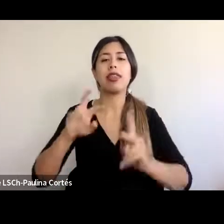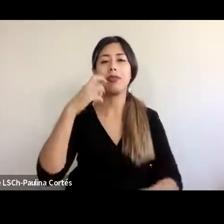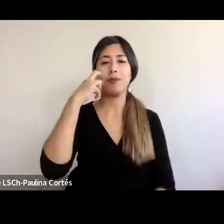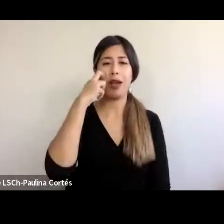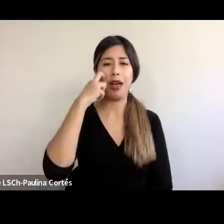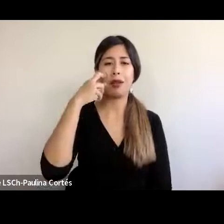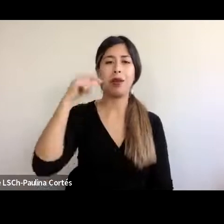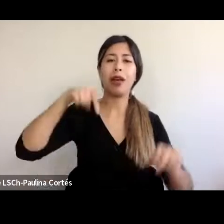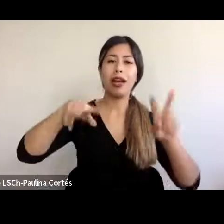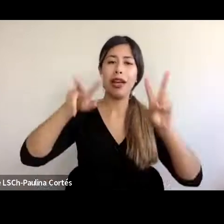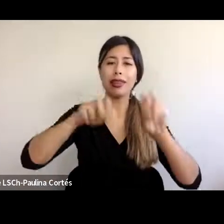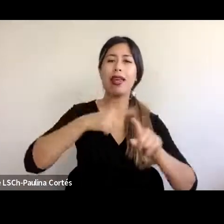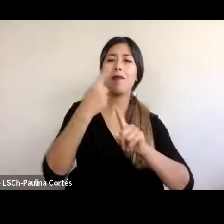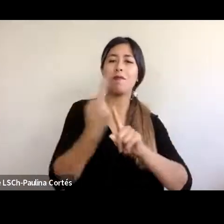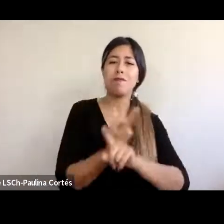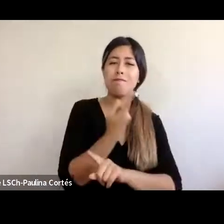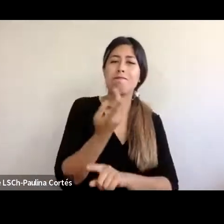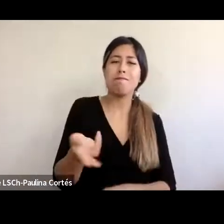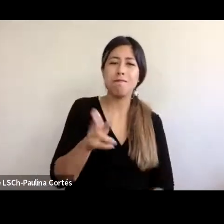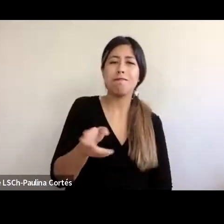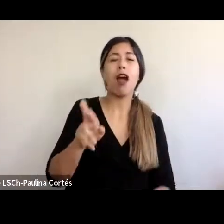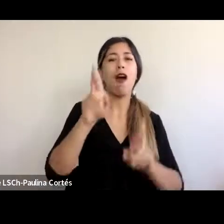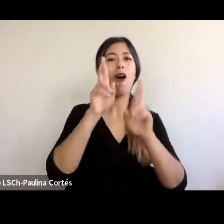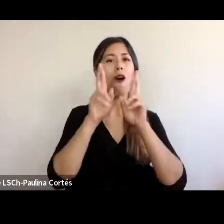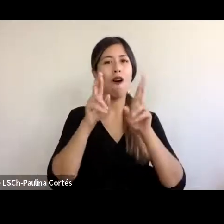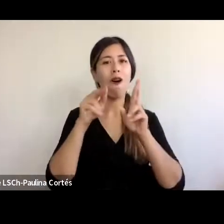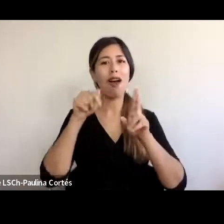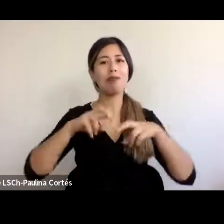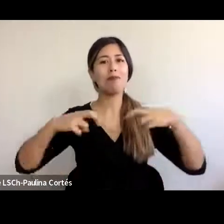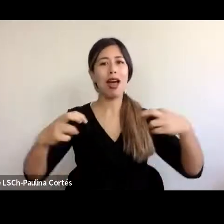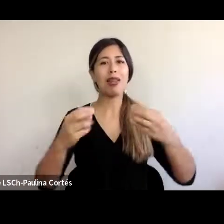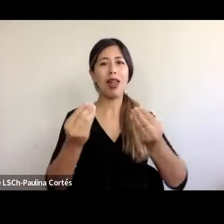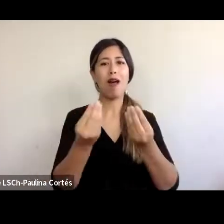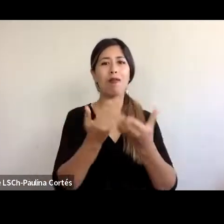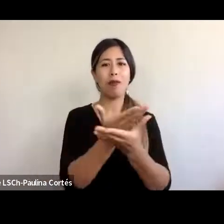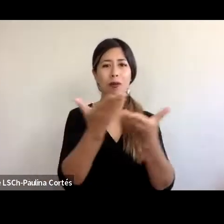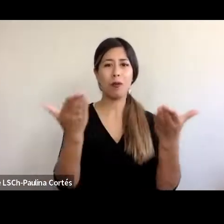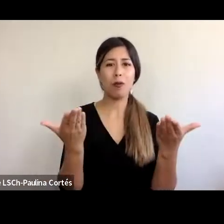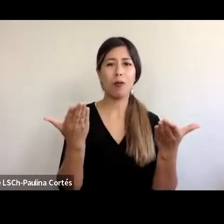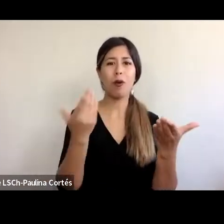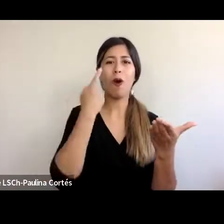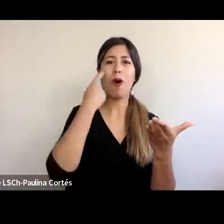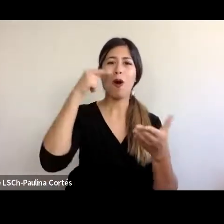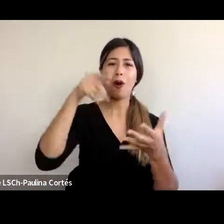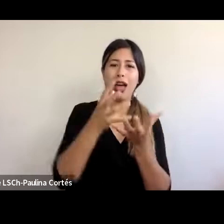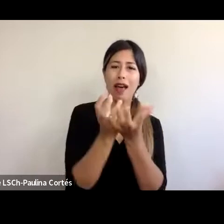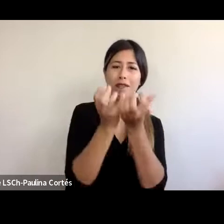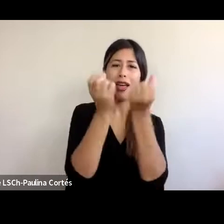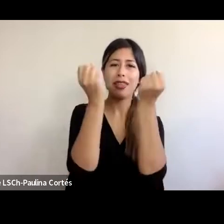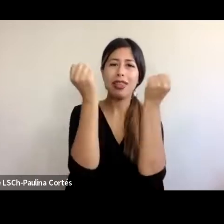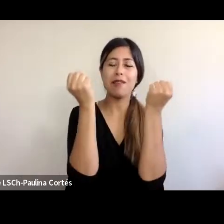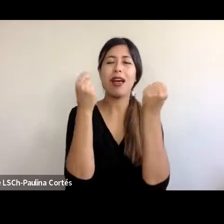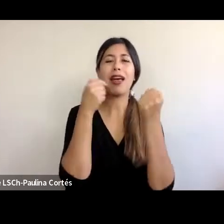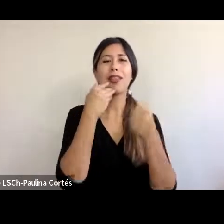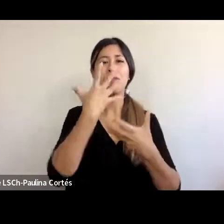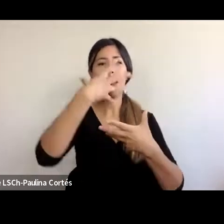tema recurrente, esperamos que este panel sea muy fructífero para ustedes, conocer estos festivales, estas instancias de